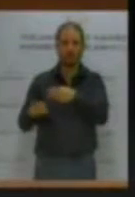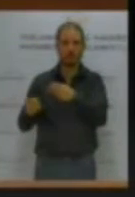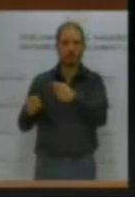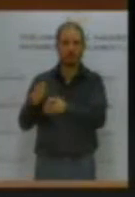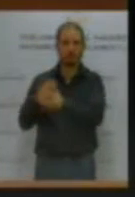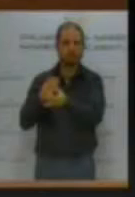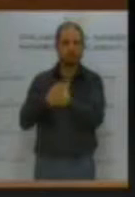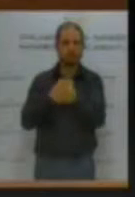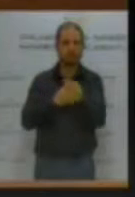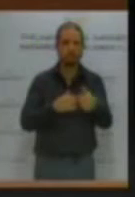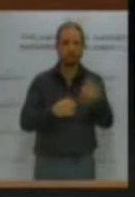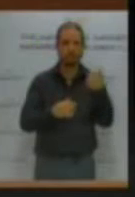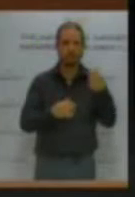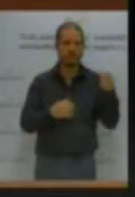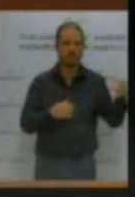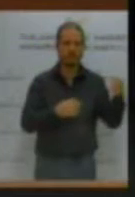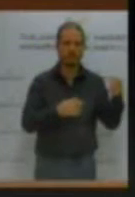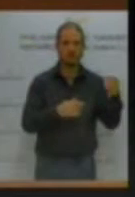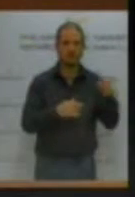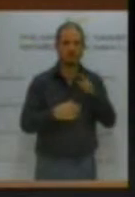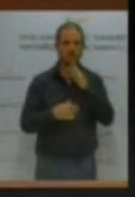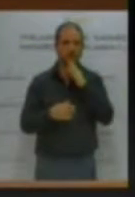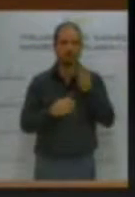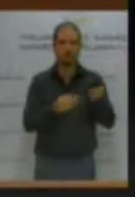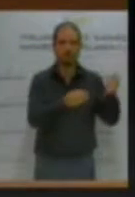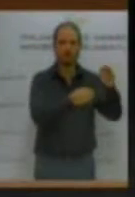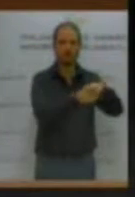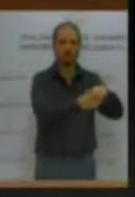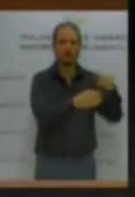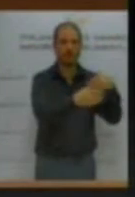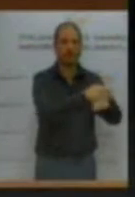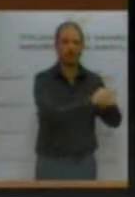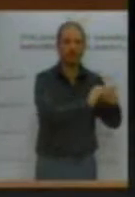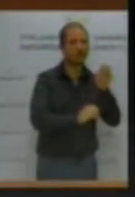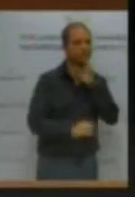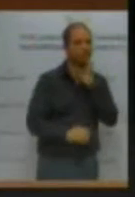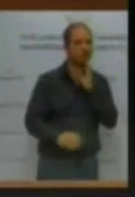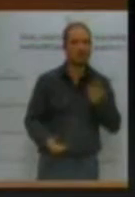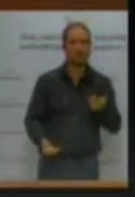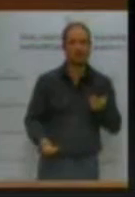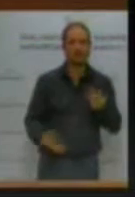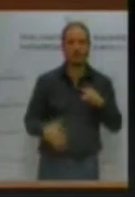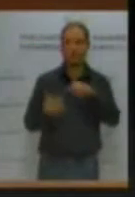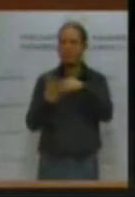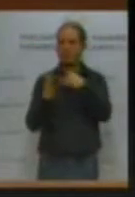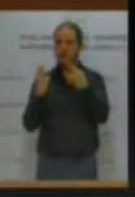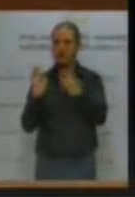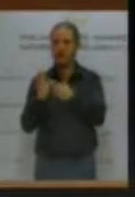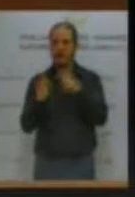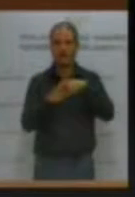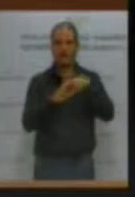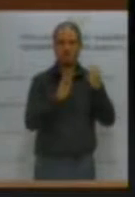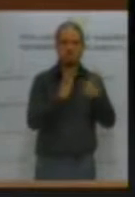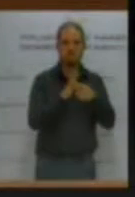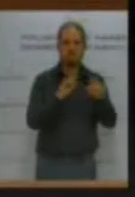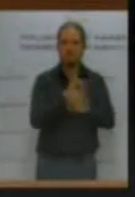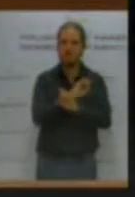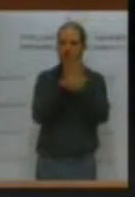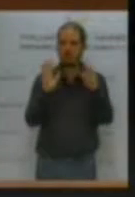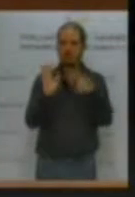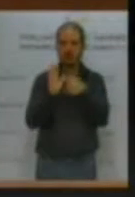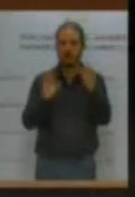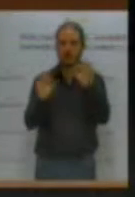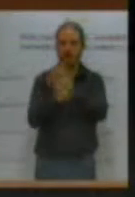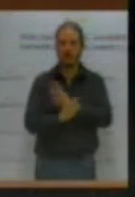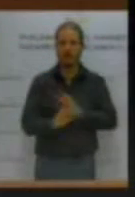va a enterrar el residuo de la mancomunidad? Ni el plan ni la ley dicen nada claro al respecto.